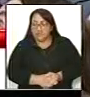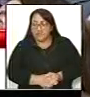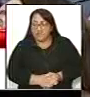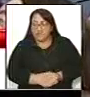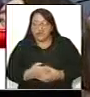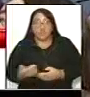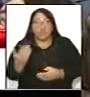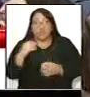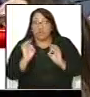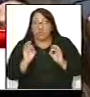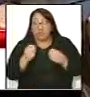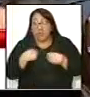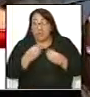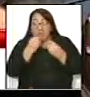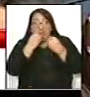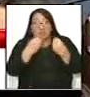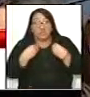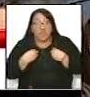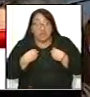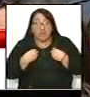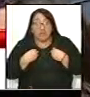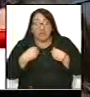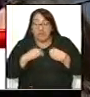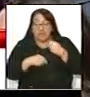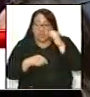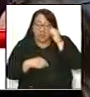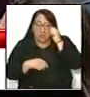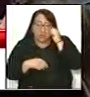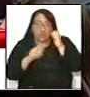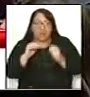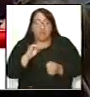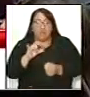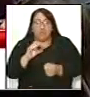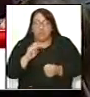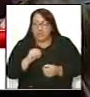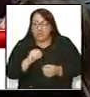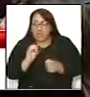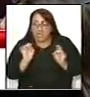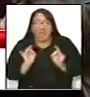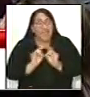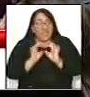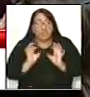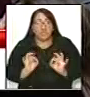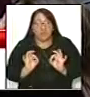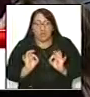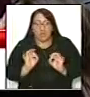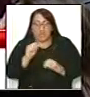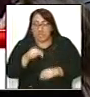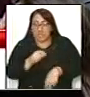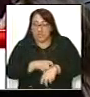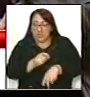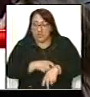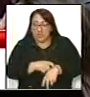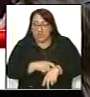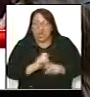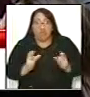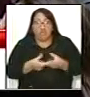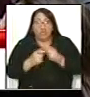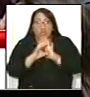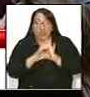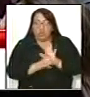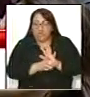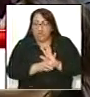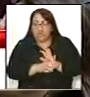he venido casualmente porque me han avisado de esta moción y casualmente, en este momento, en la Comisión de